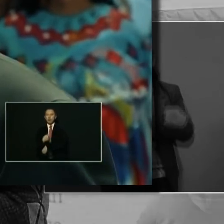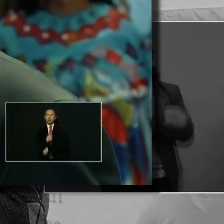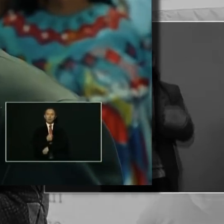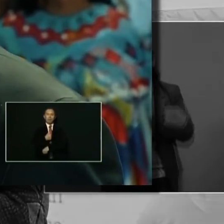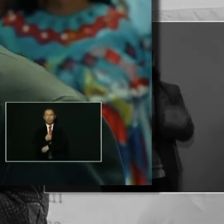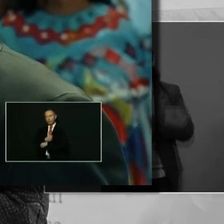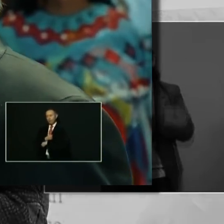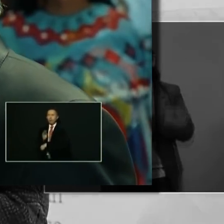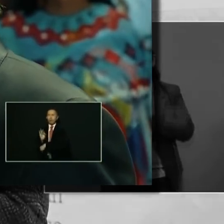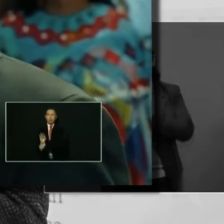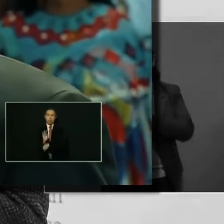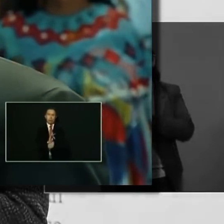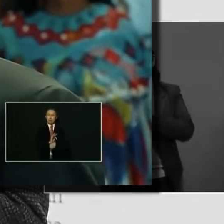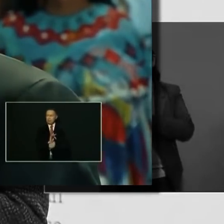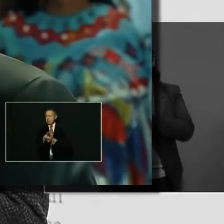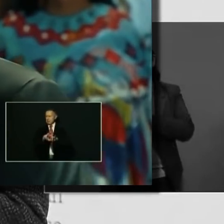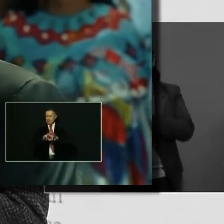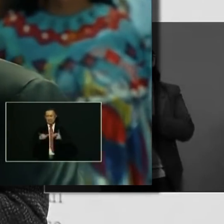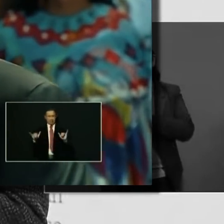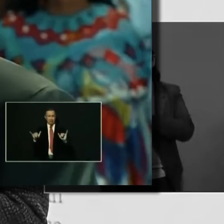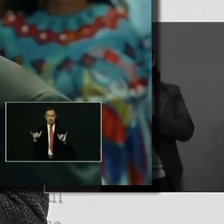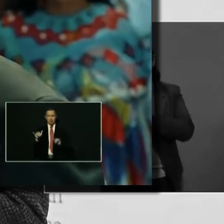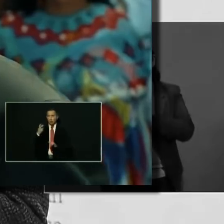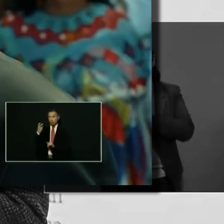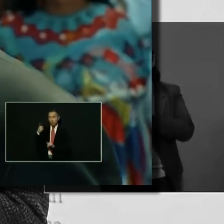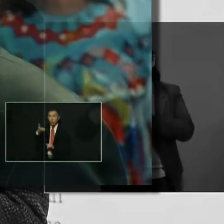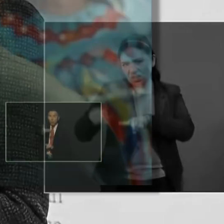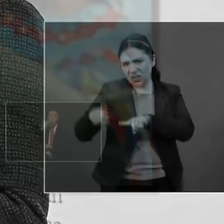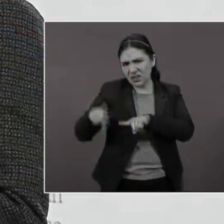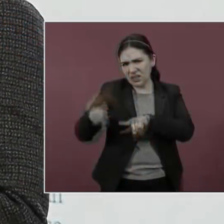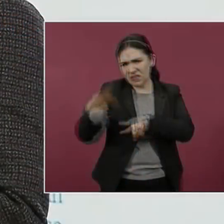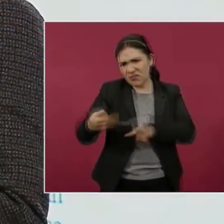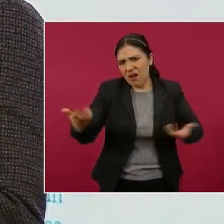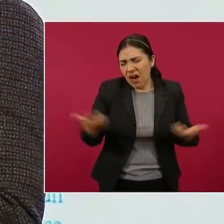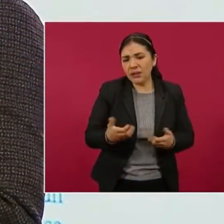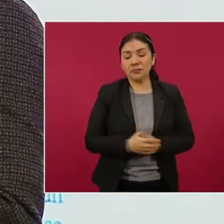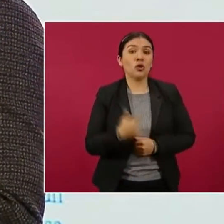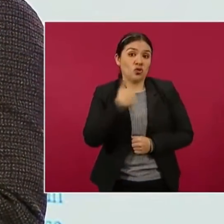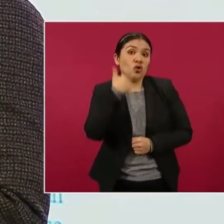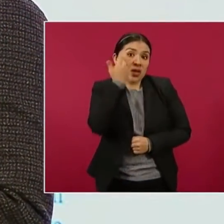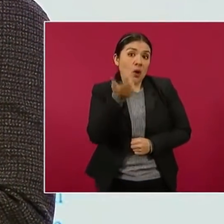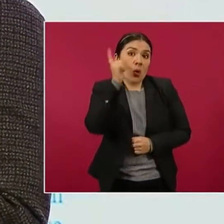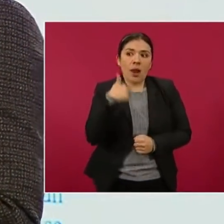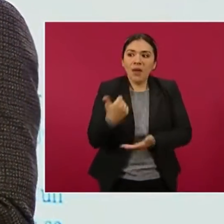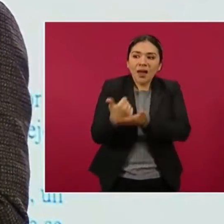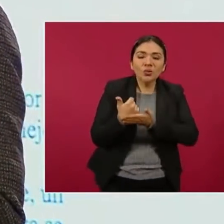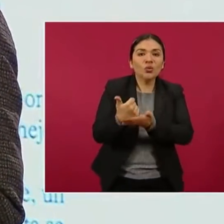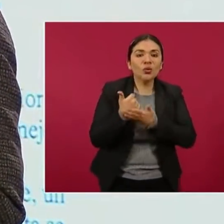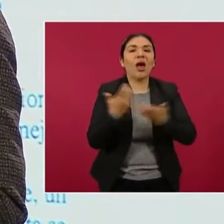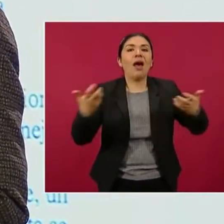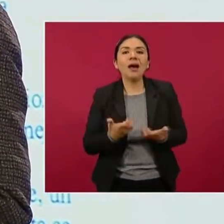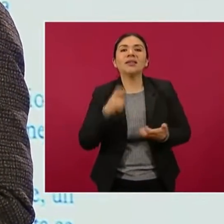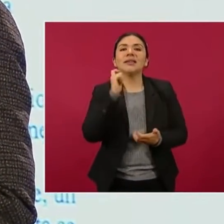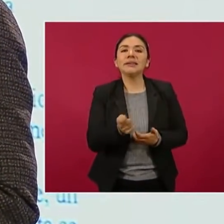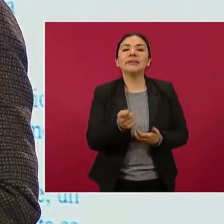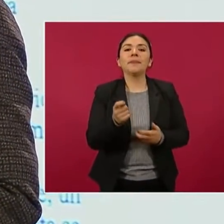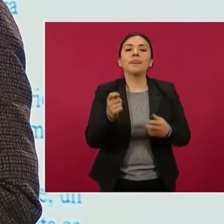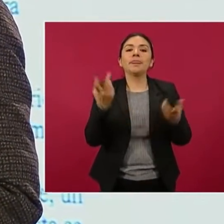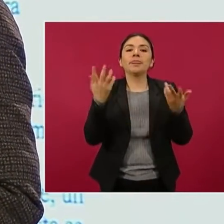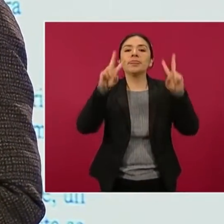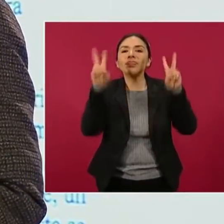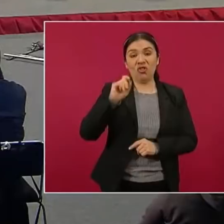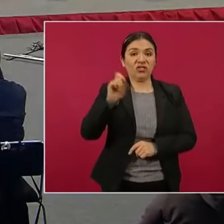influyentismo, ninguna de esas lacras de la política. A mí me gustaría que nos ayudara mucho en todo lo que